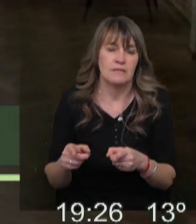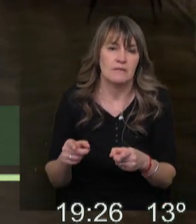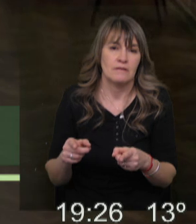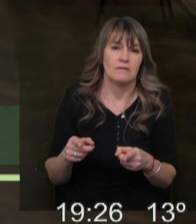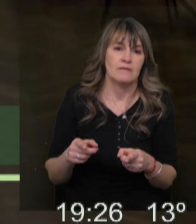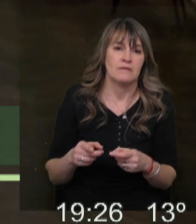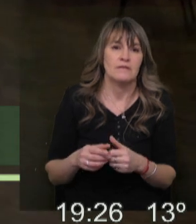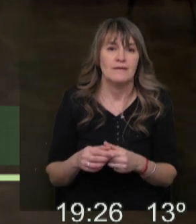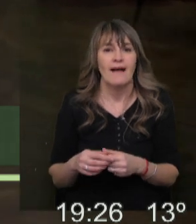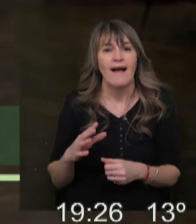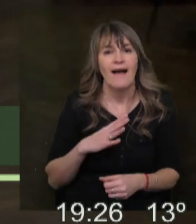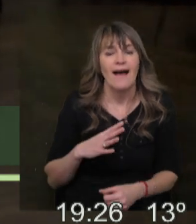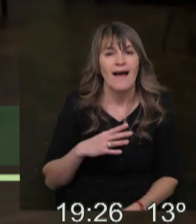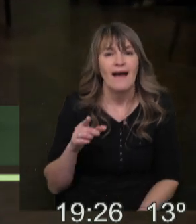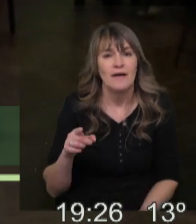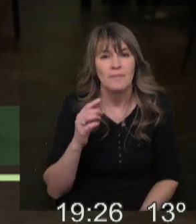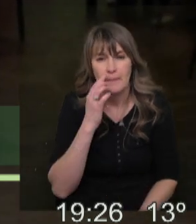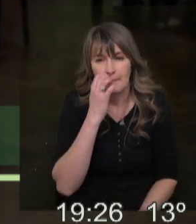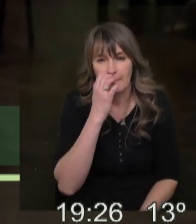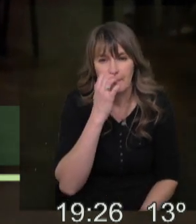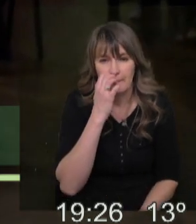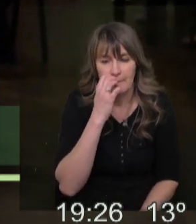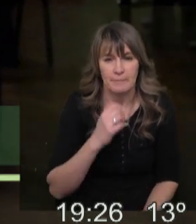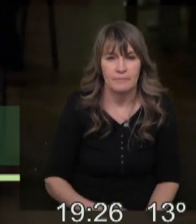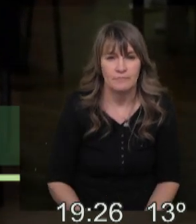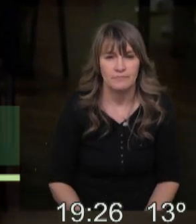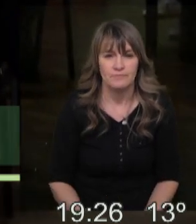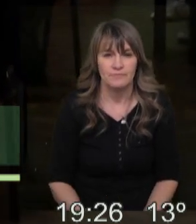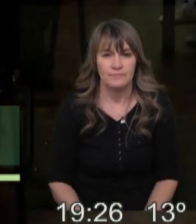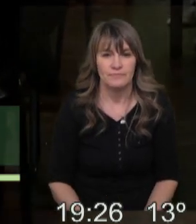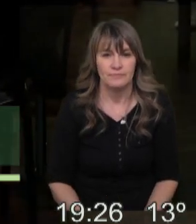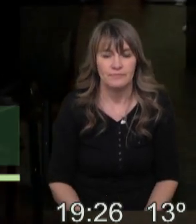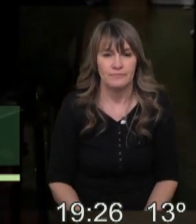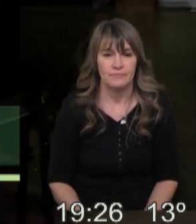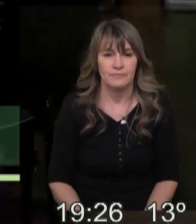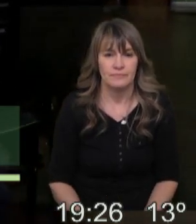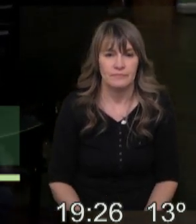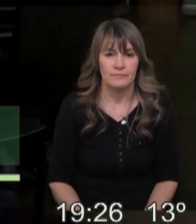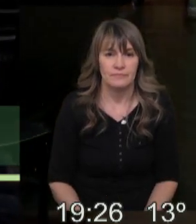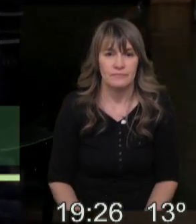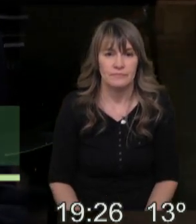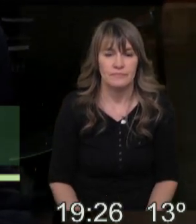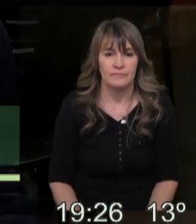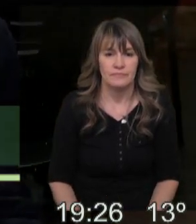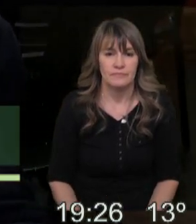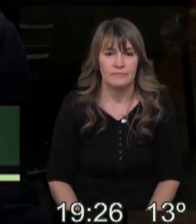bueno, ahí un poco los dilemas que estamos enfrentando. Muy bien, suscríbete.